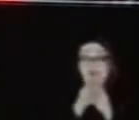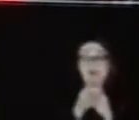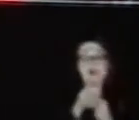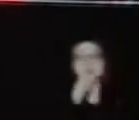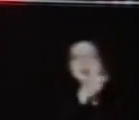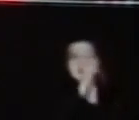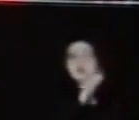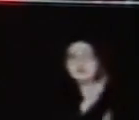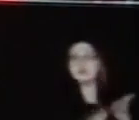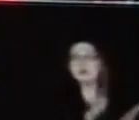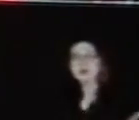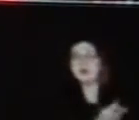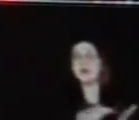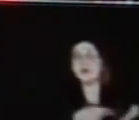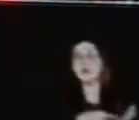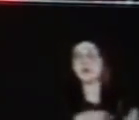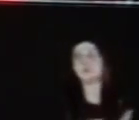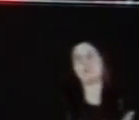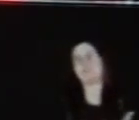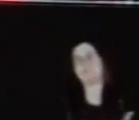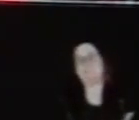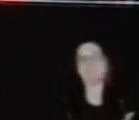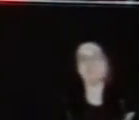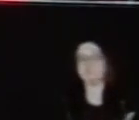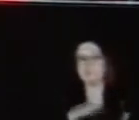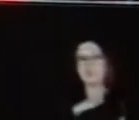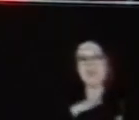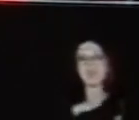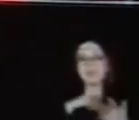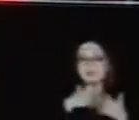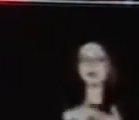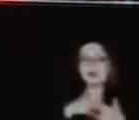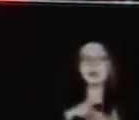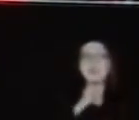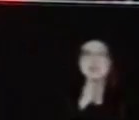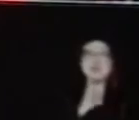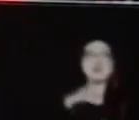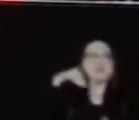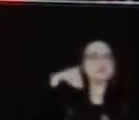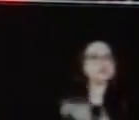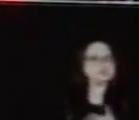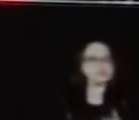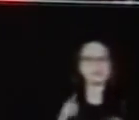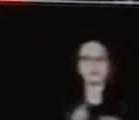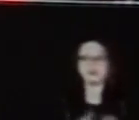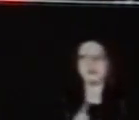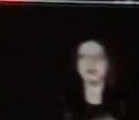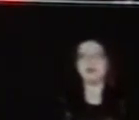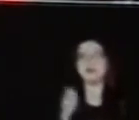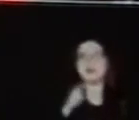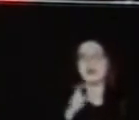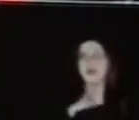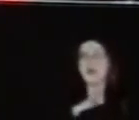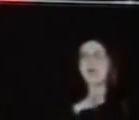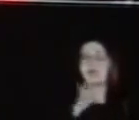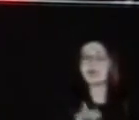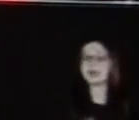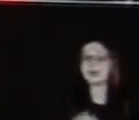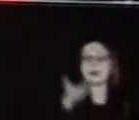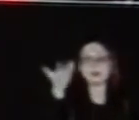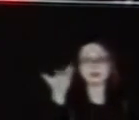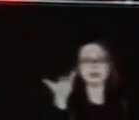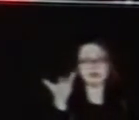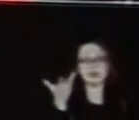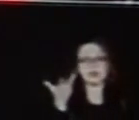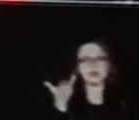significado la caída en la producción de petróleo y el aumento